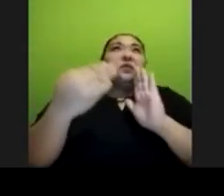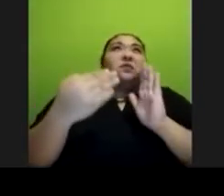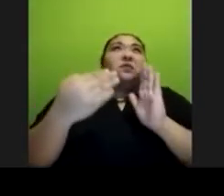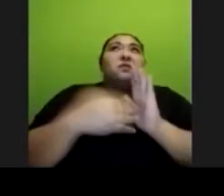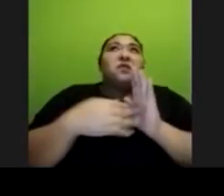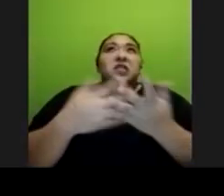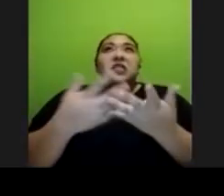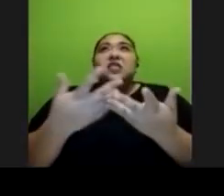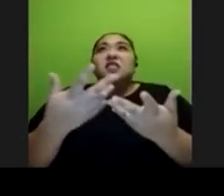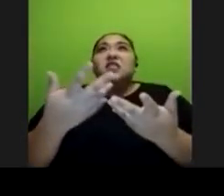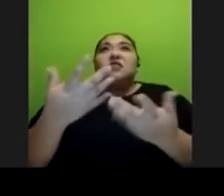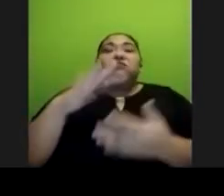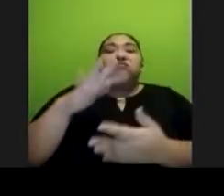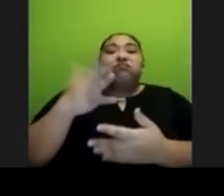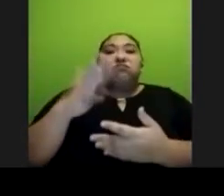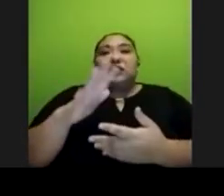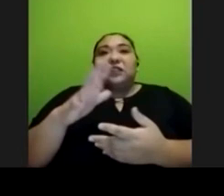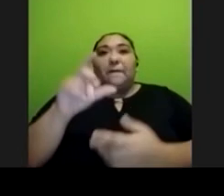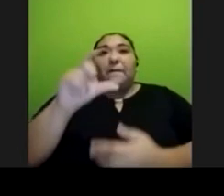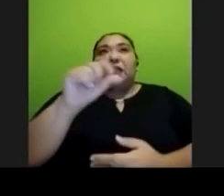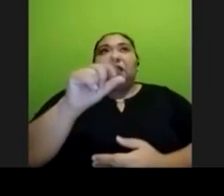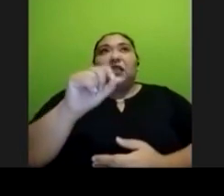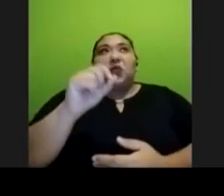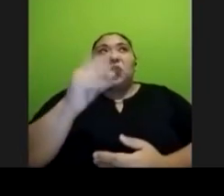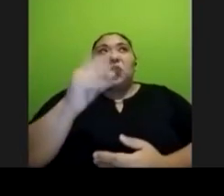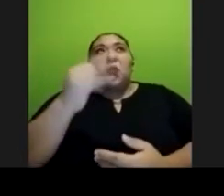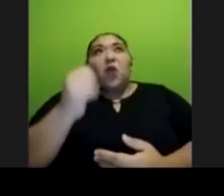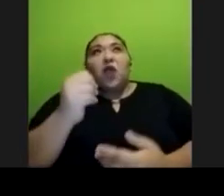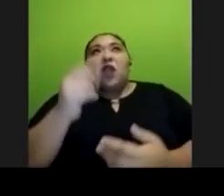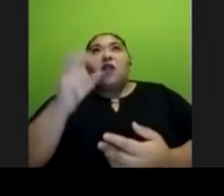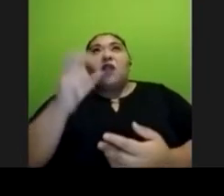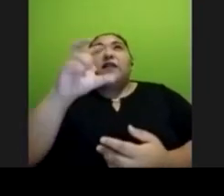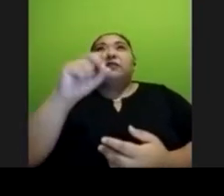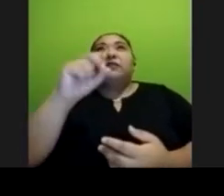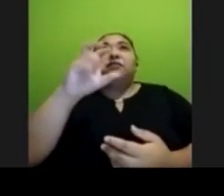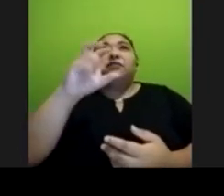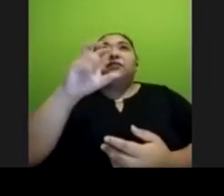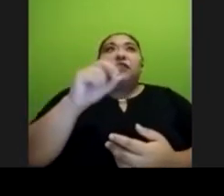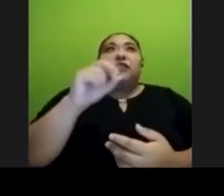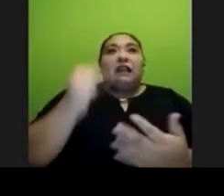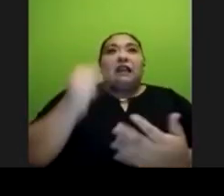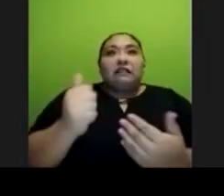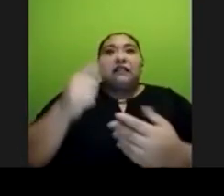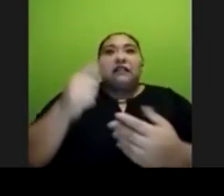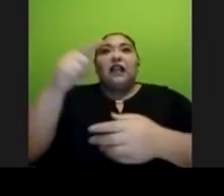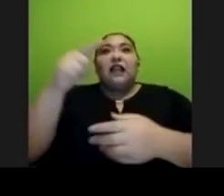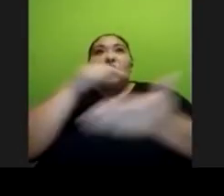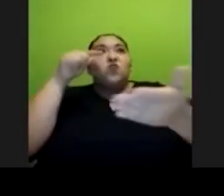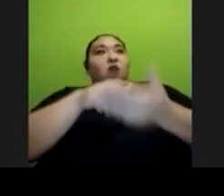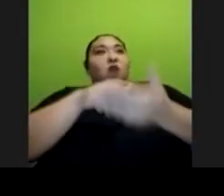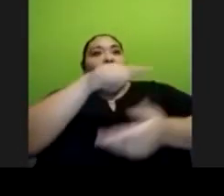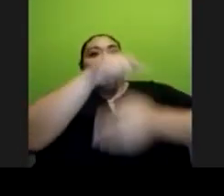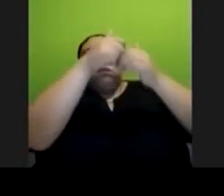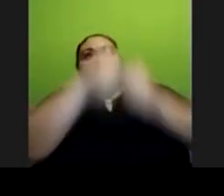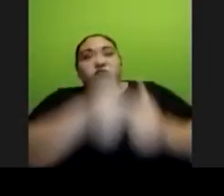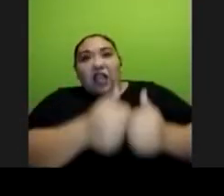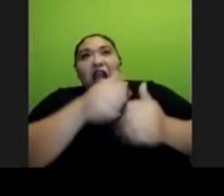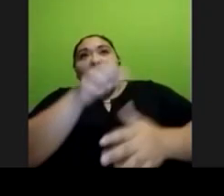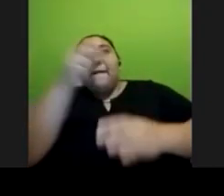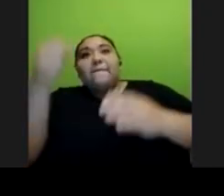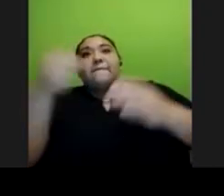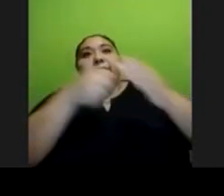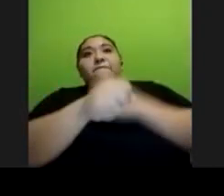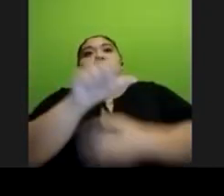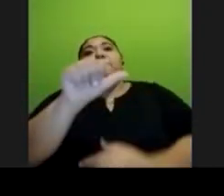89 albergues que siguen abiertos. Más o menos 20% de esas personas son niños y